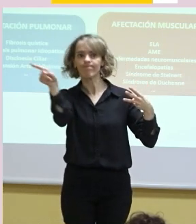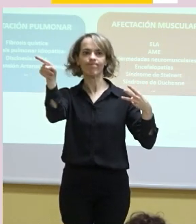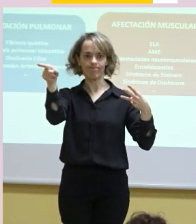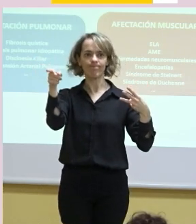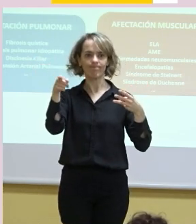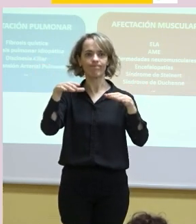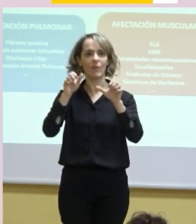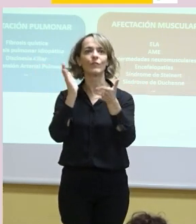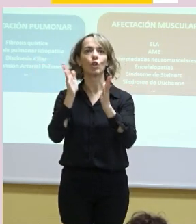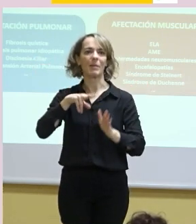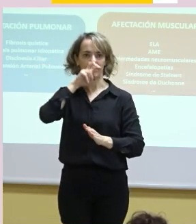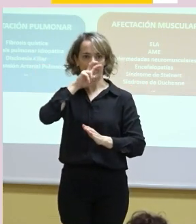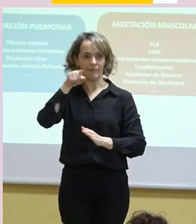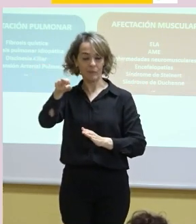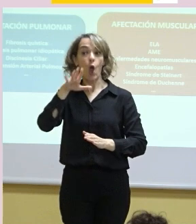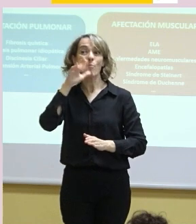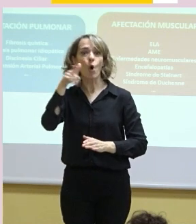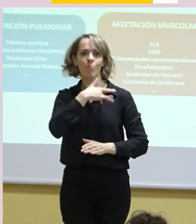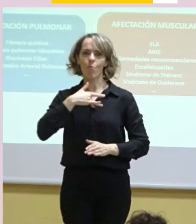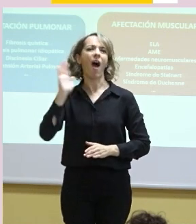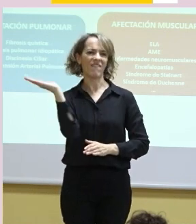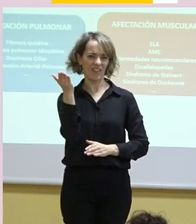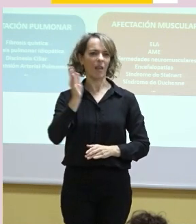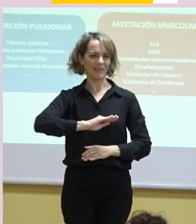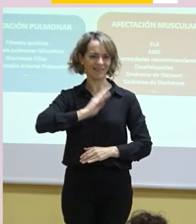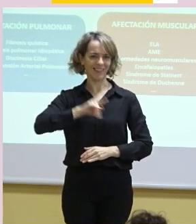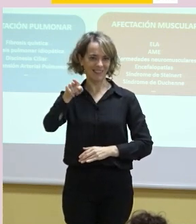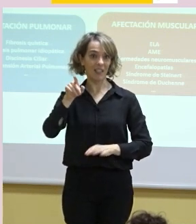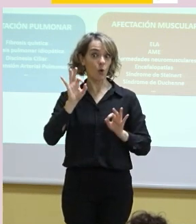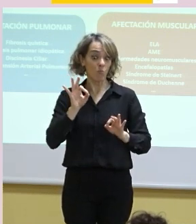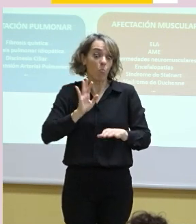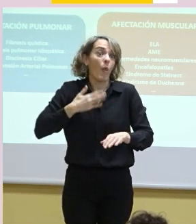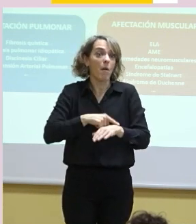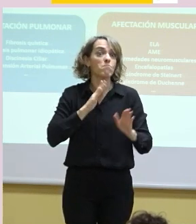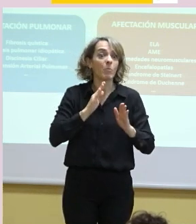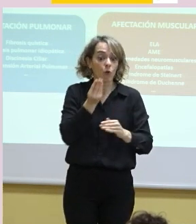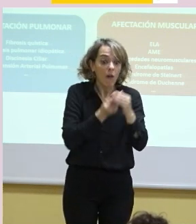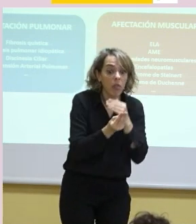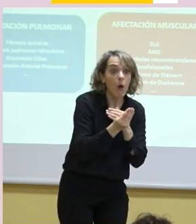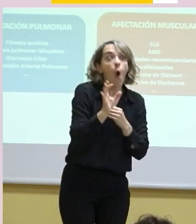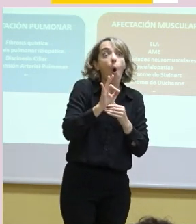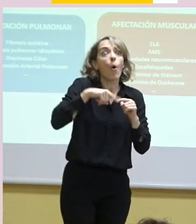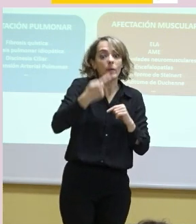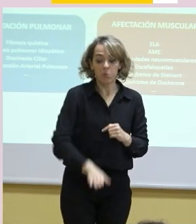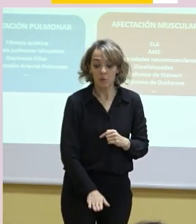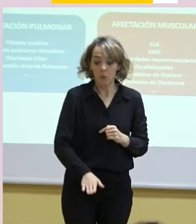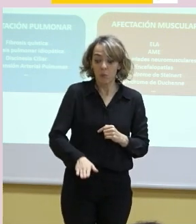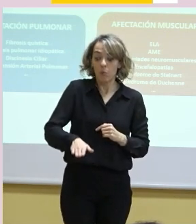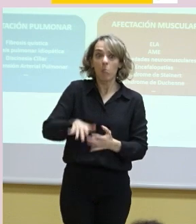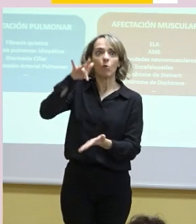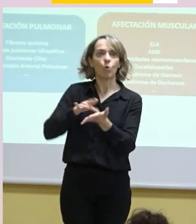respiratorios, porque ya hay una afectación pulmonar muchas veces desde el momento del nacimiento, o si va apareciendo en el